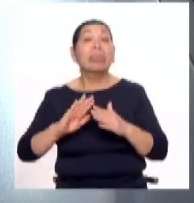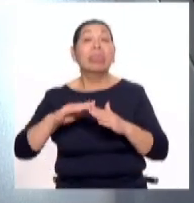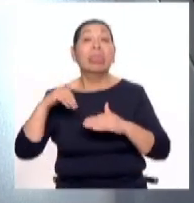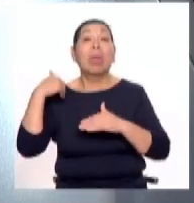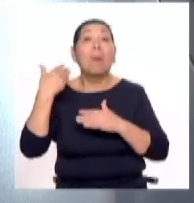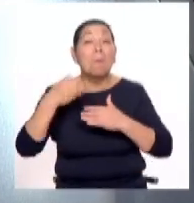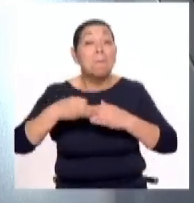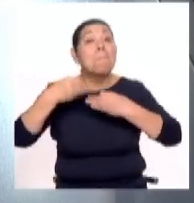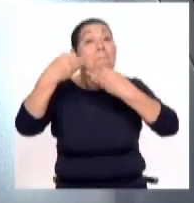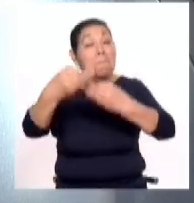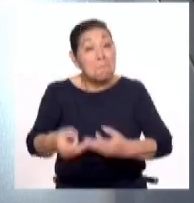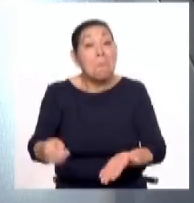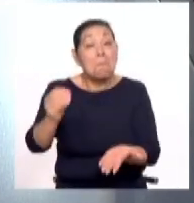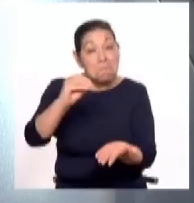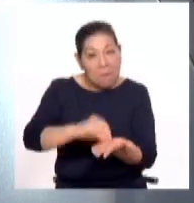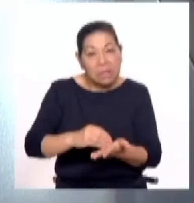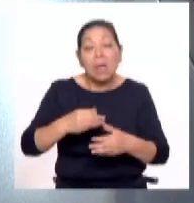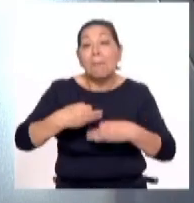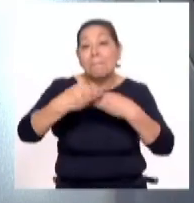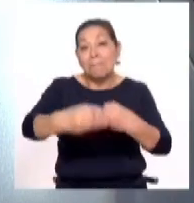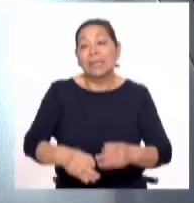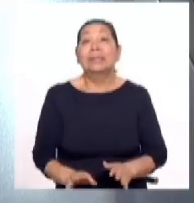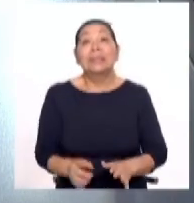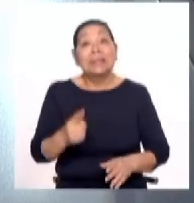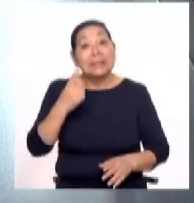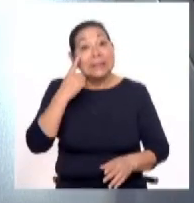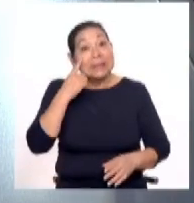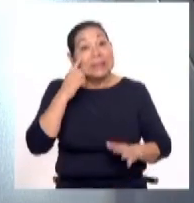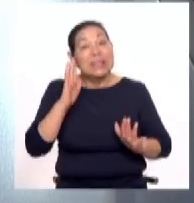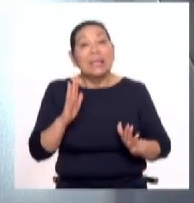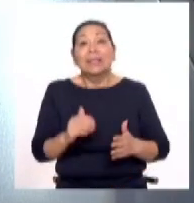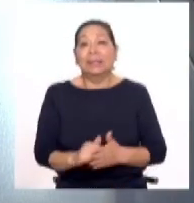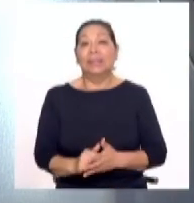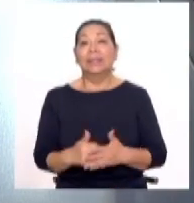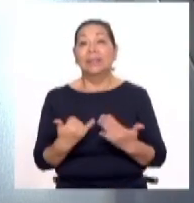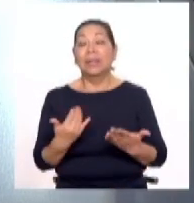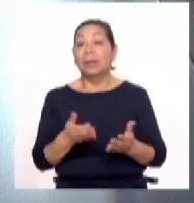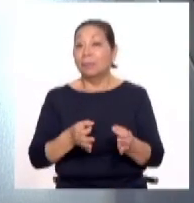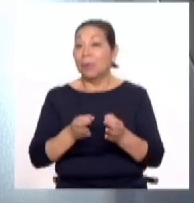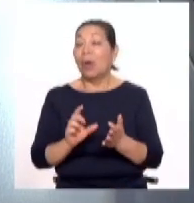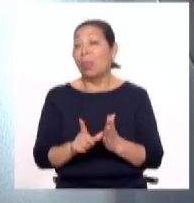prorrogados por otro plazo similar, ¿no? Vamos a ver entonces qué ocurre